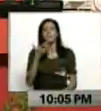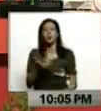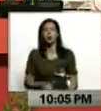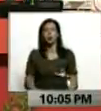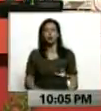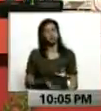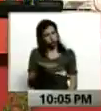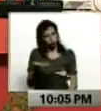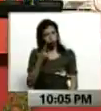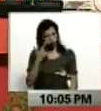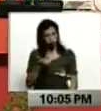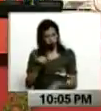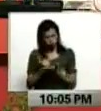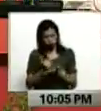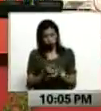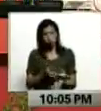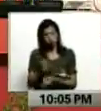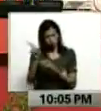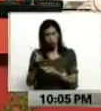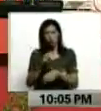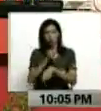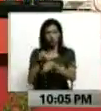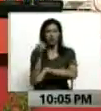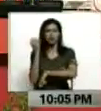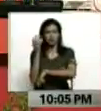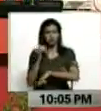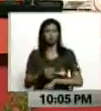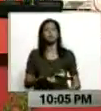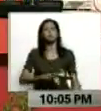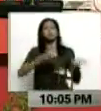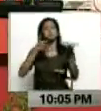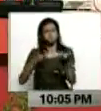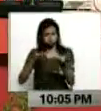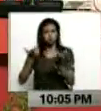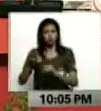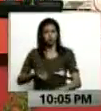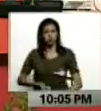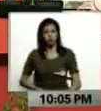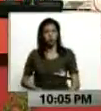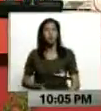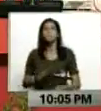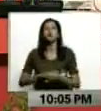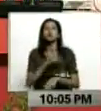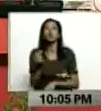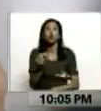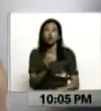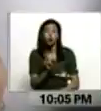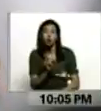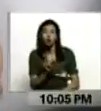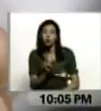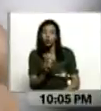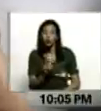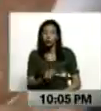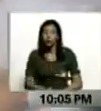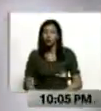Por qué no agarran un fusil Por qué no se van se levantan allá en en la asamblea como como hizo Fabricio saben Por qué